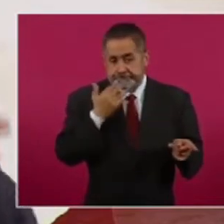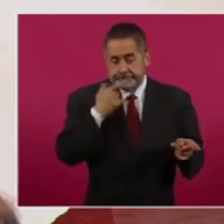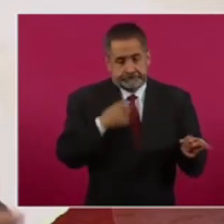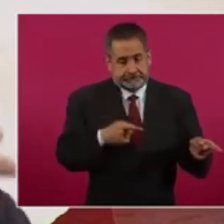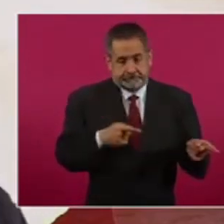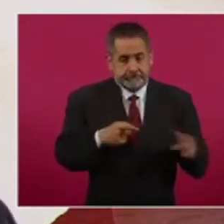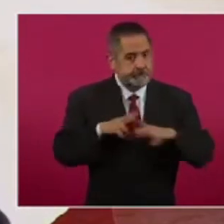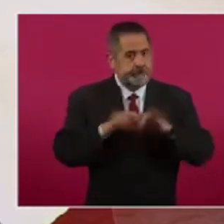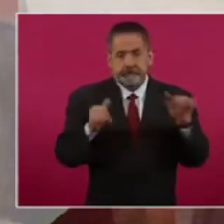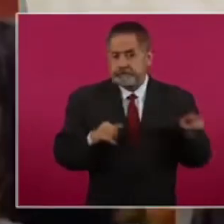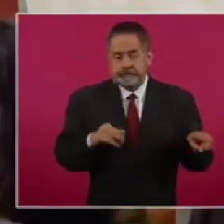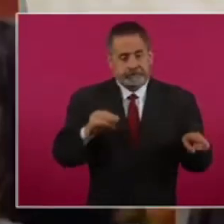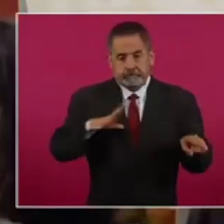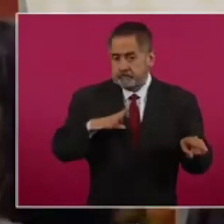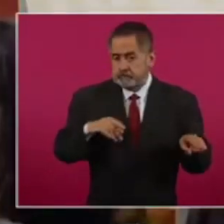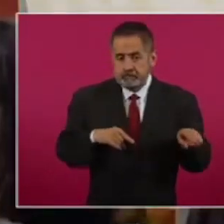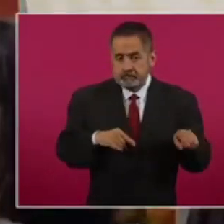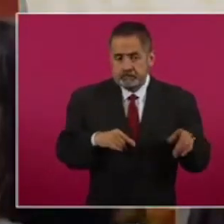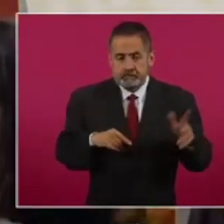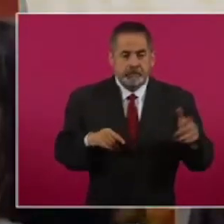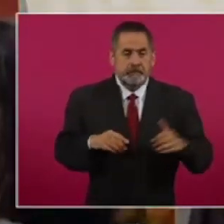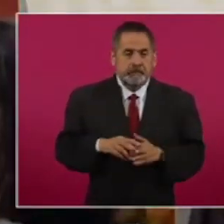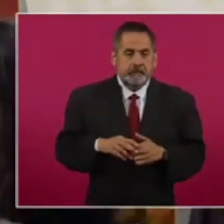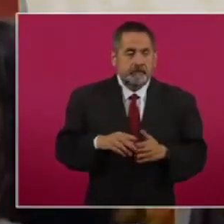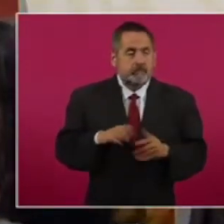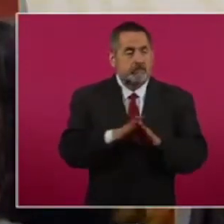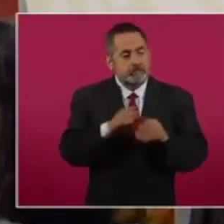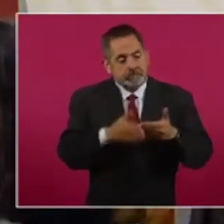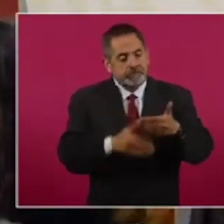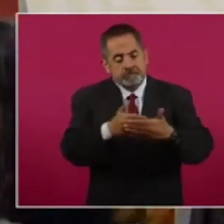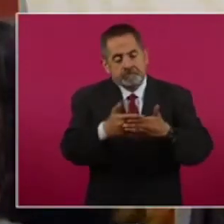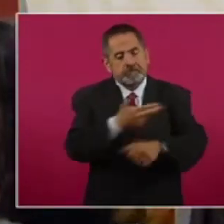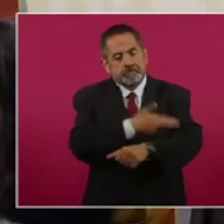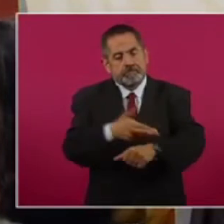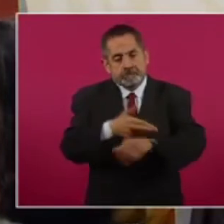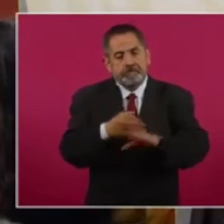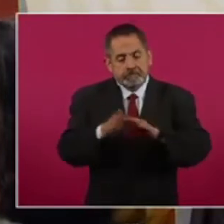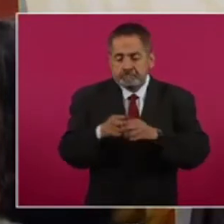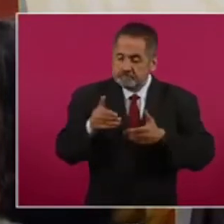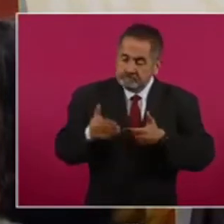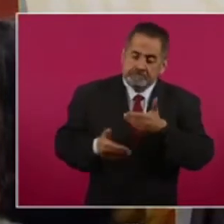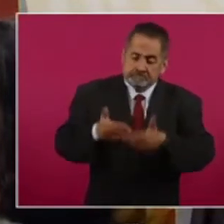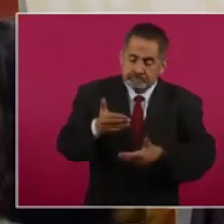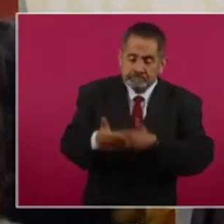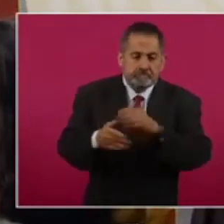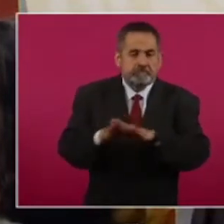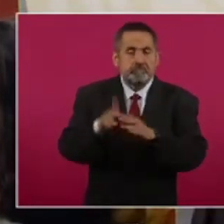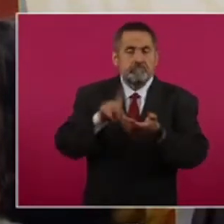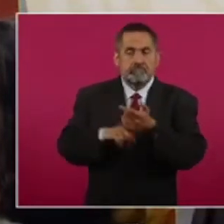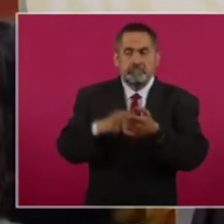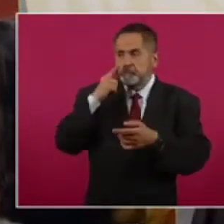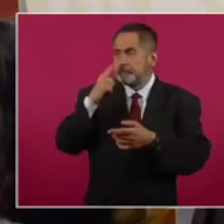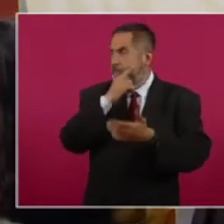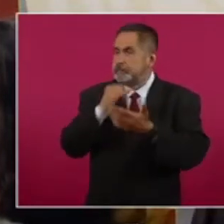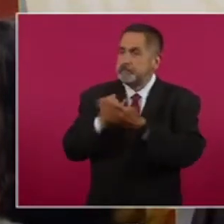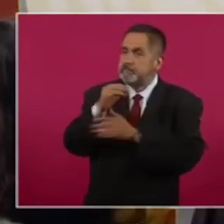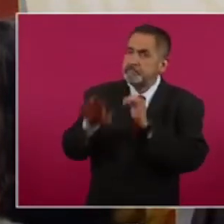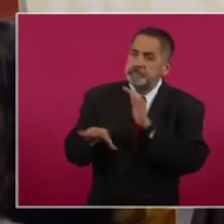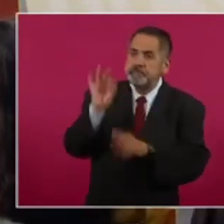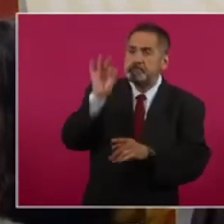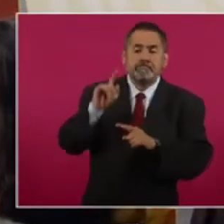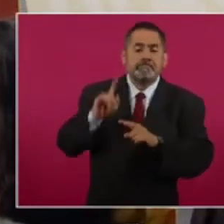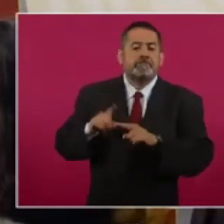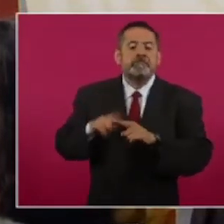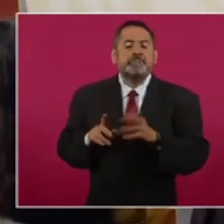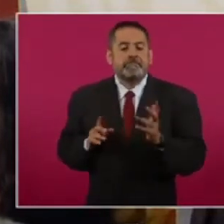no ha existido. Los avances que hemos logrado en materia democrática